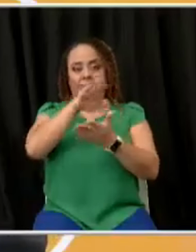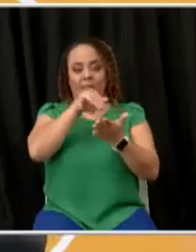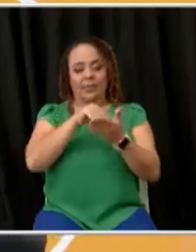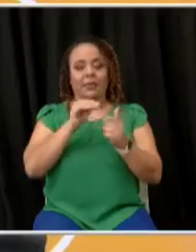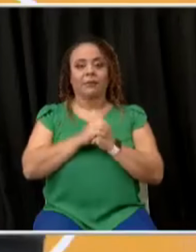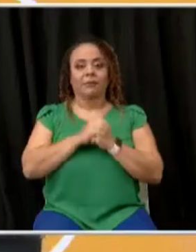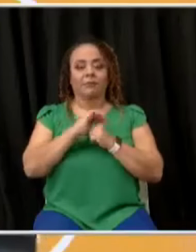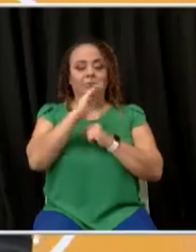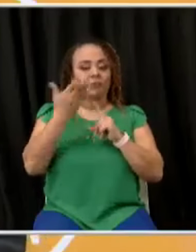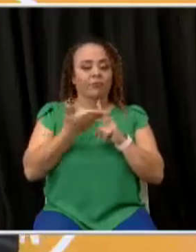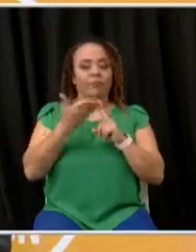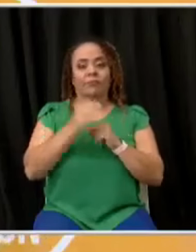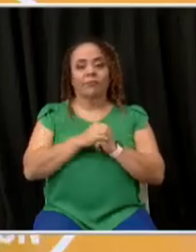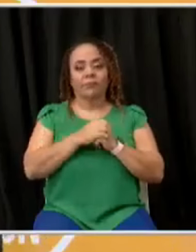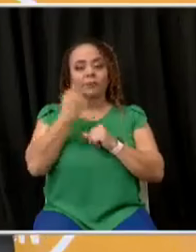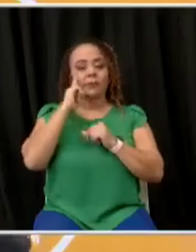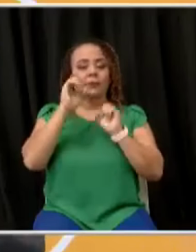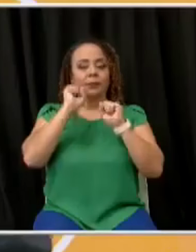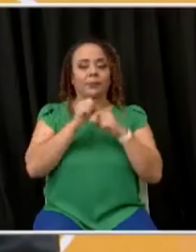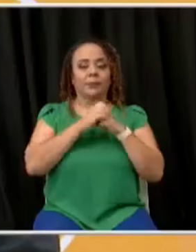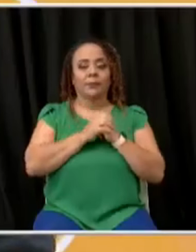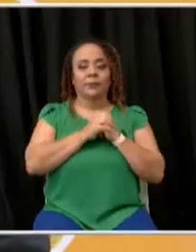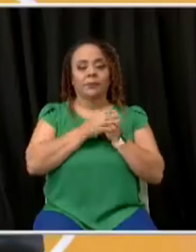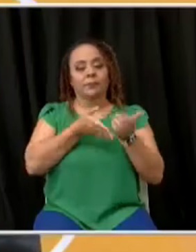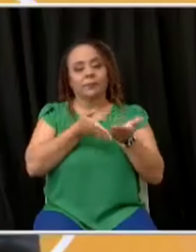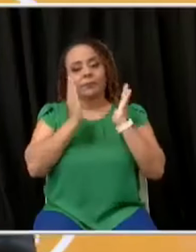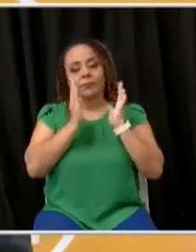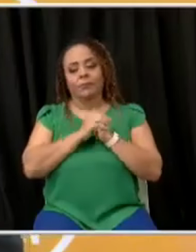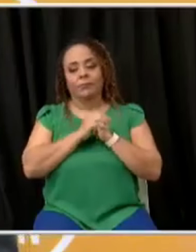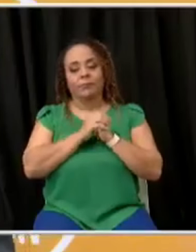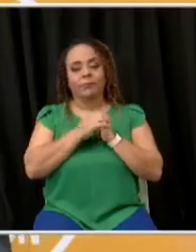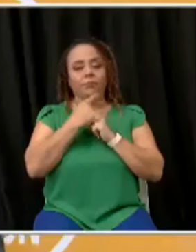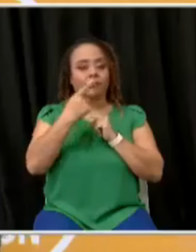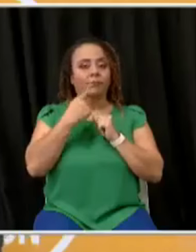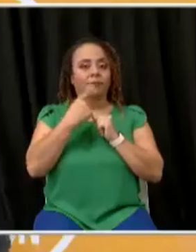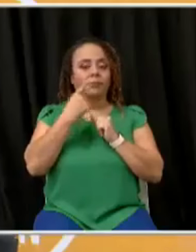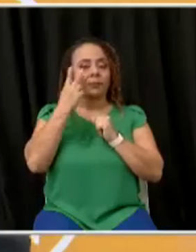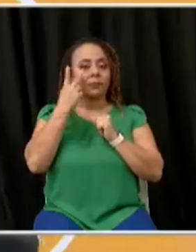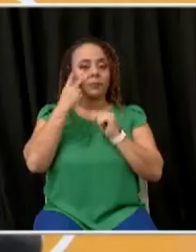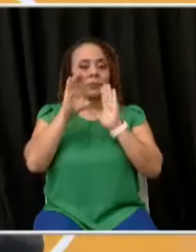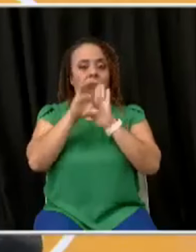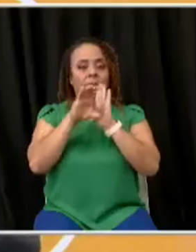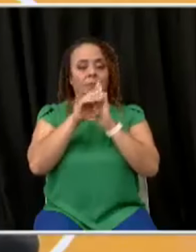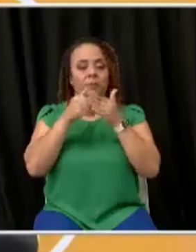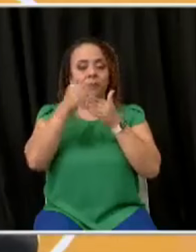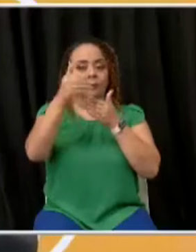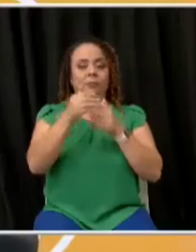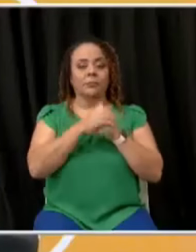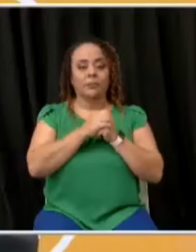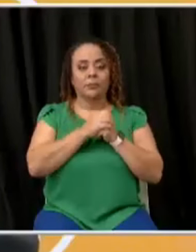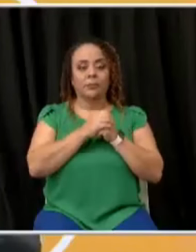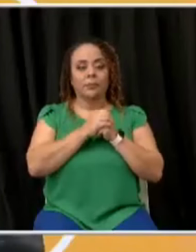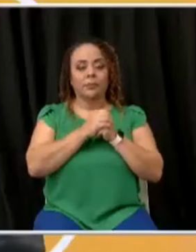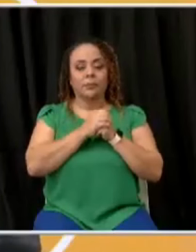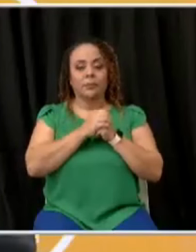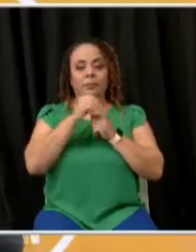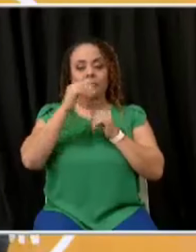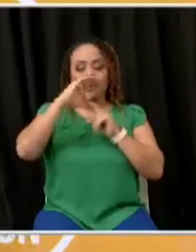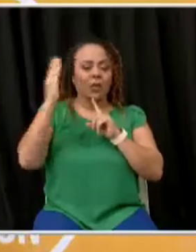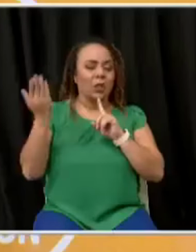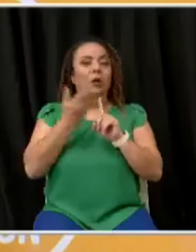está afectando, para llevarme a, veamos la diapositiva que seguía, que dice el golpe